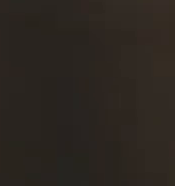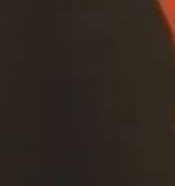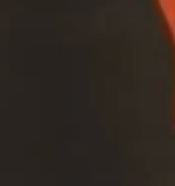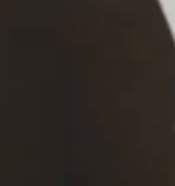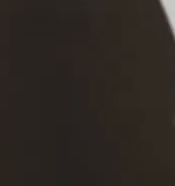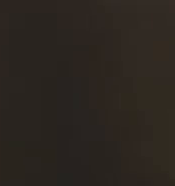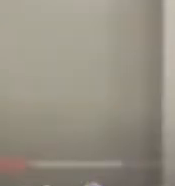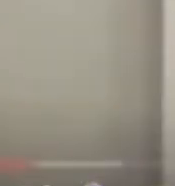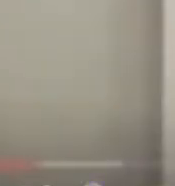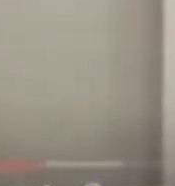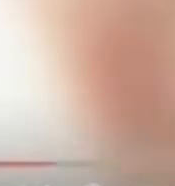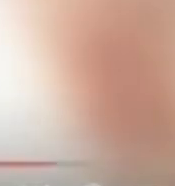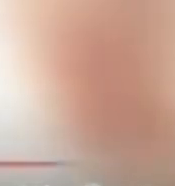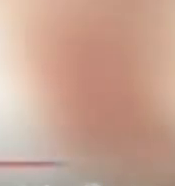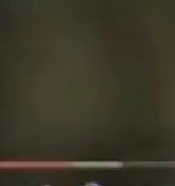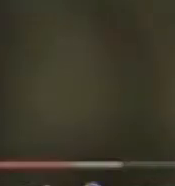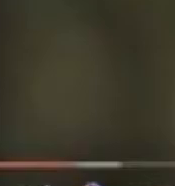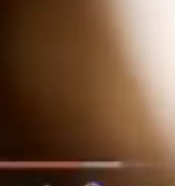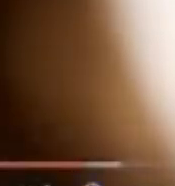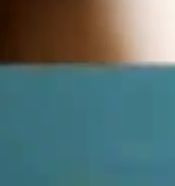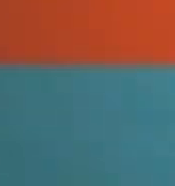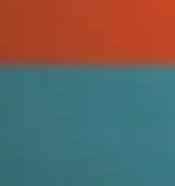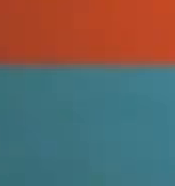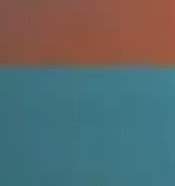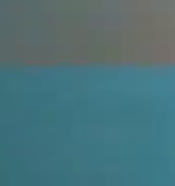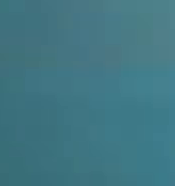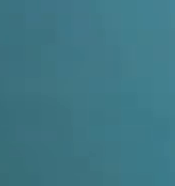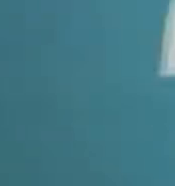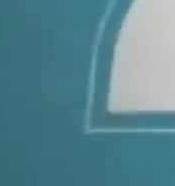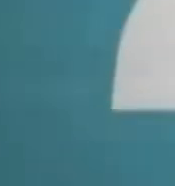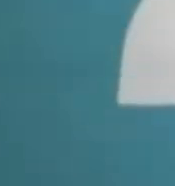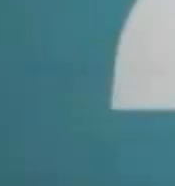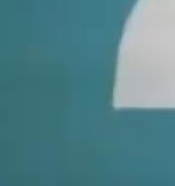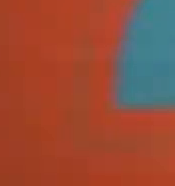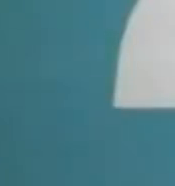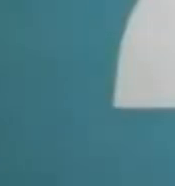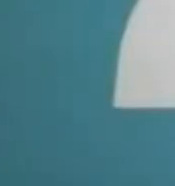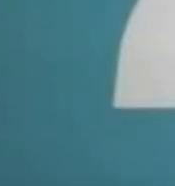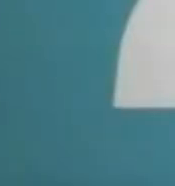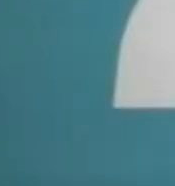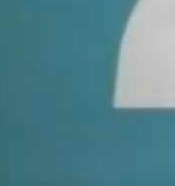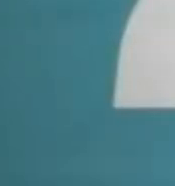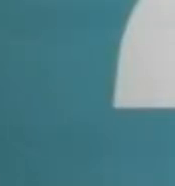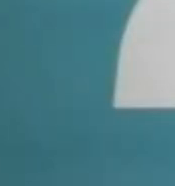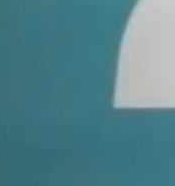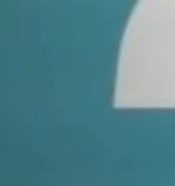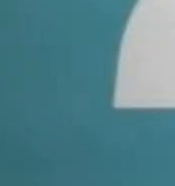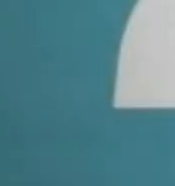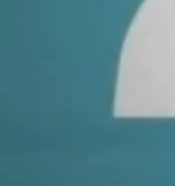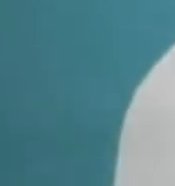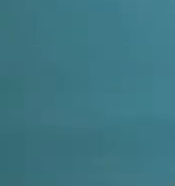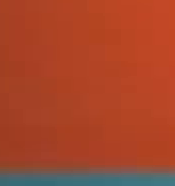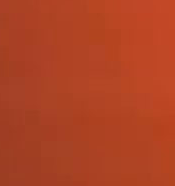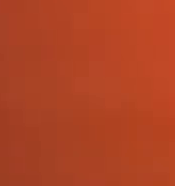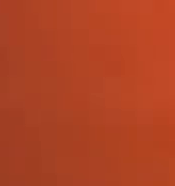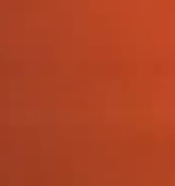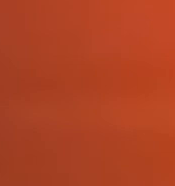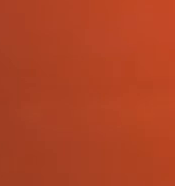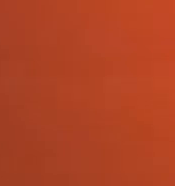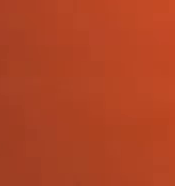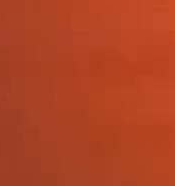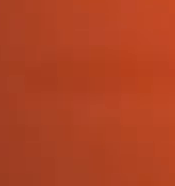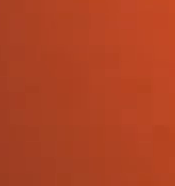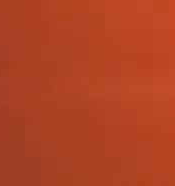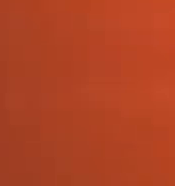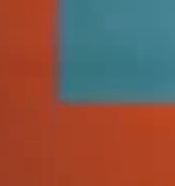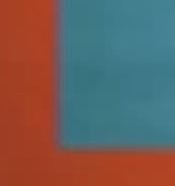A ella le falta YouTube. A los nuestros, nah, porque les regalamos hasta 25 gigas de YouTube en 4G por 6 meses. Pásate a móviles